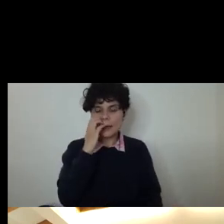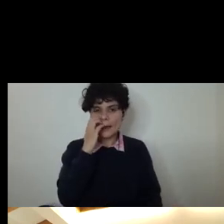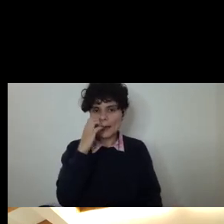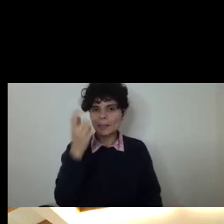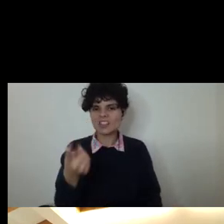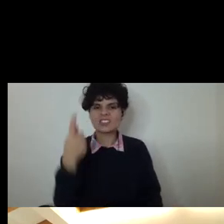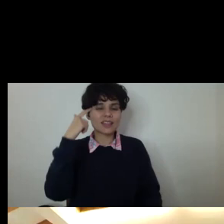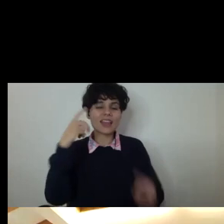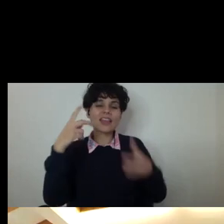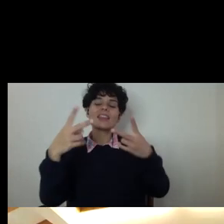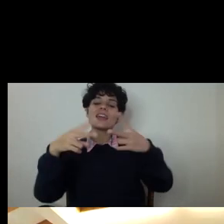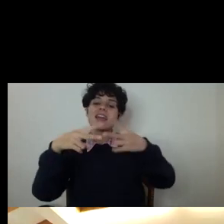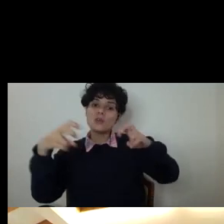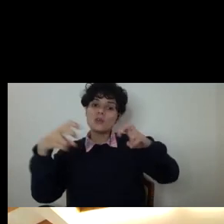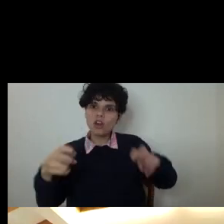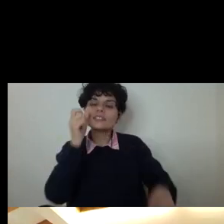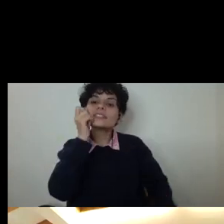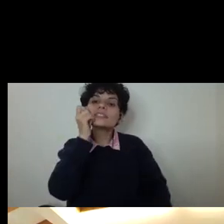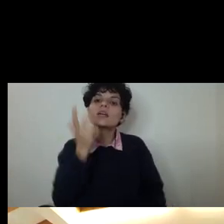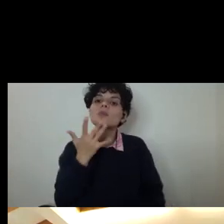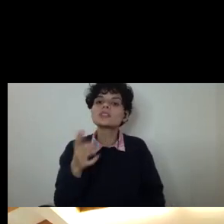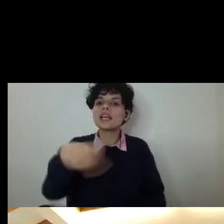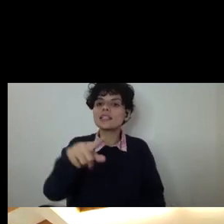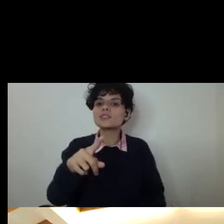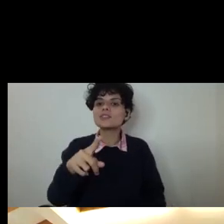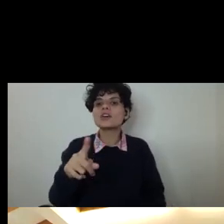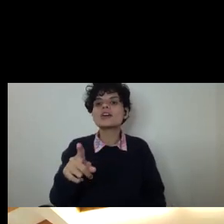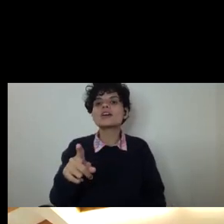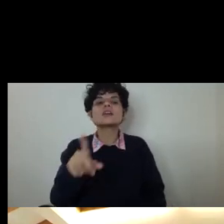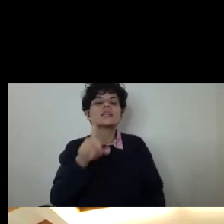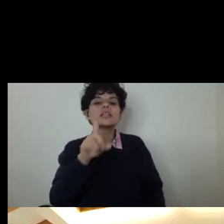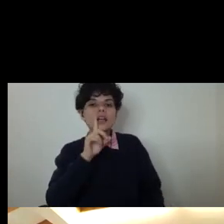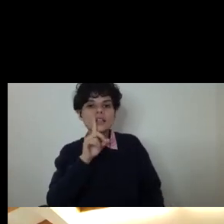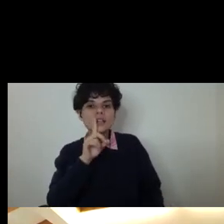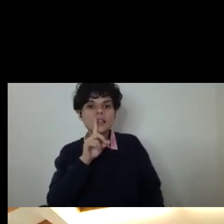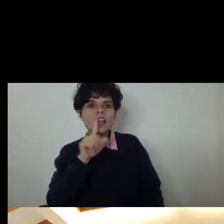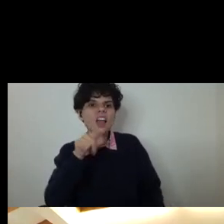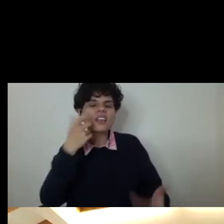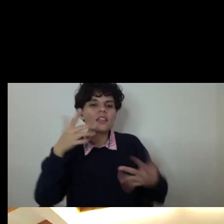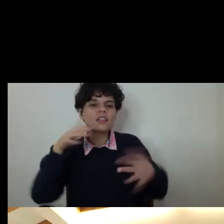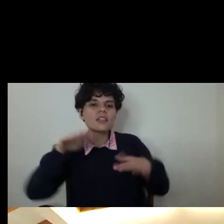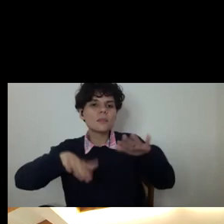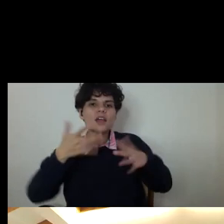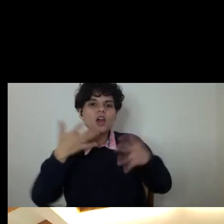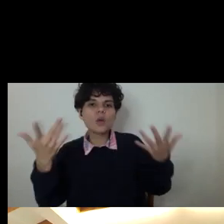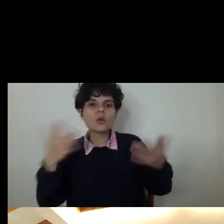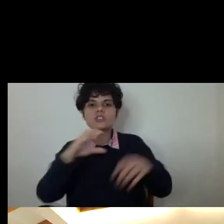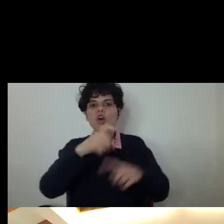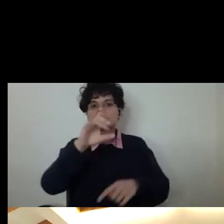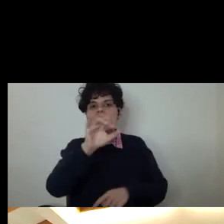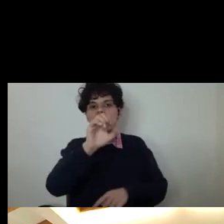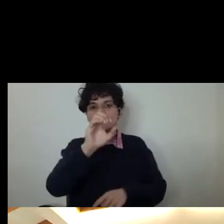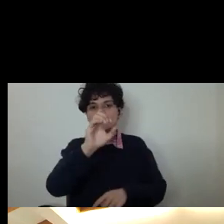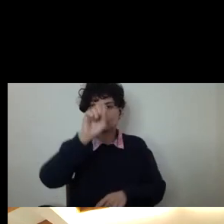de ranolina que hacen liberación de calcio inducida por calcio y que esta depende del estado de oxidación neuronal.